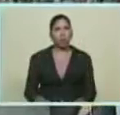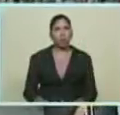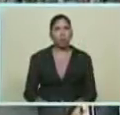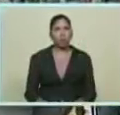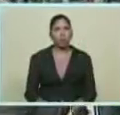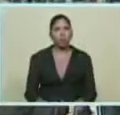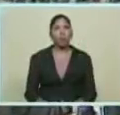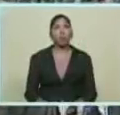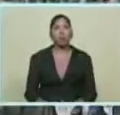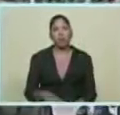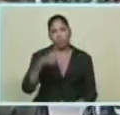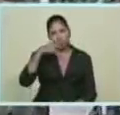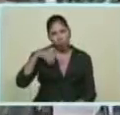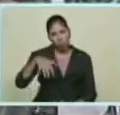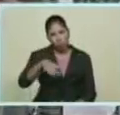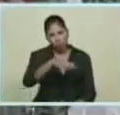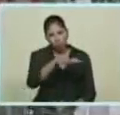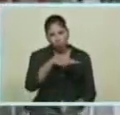victoria del pueblo.